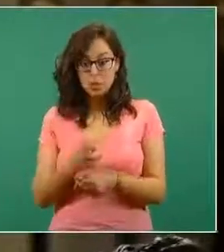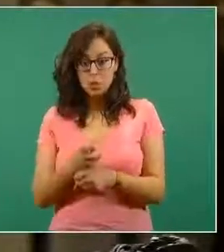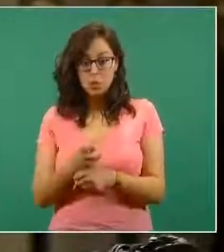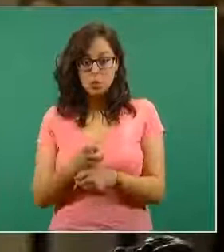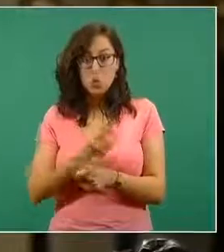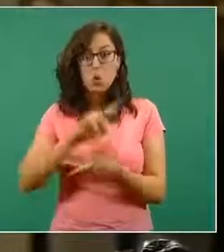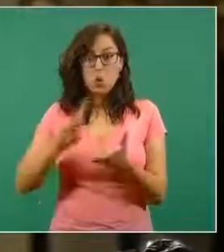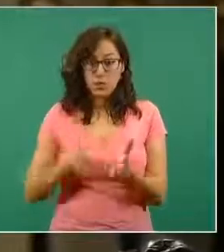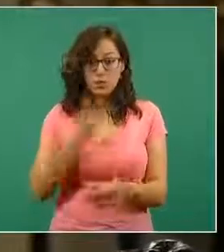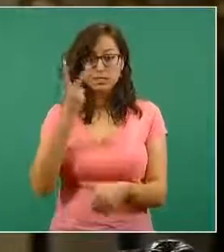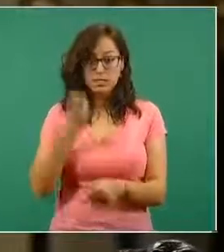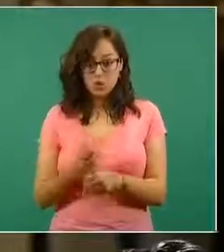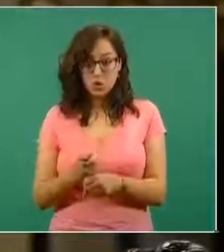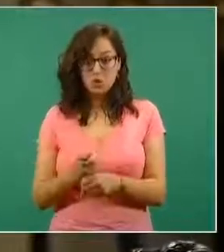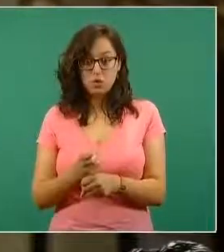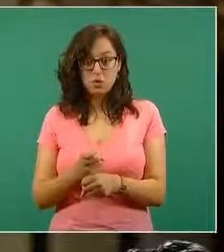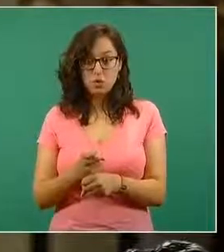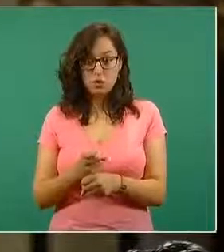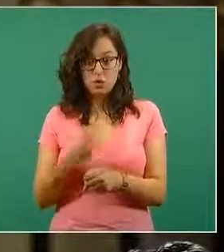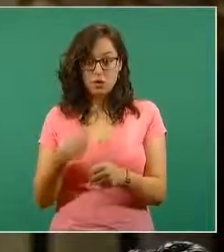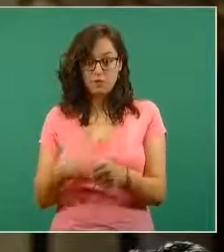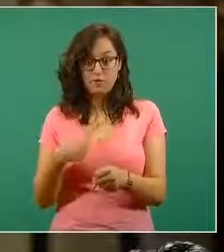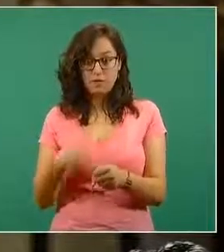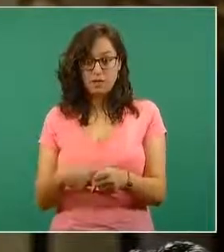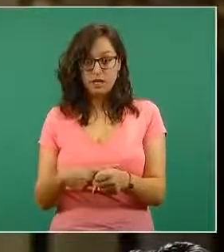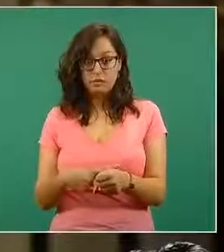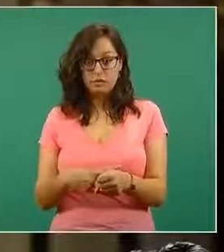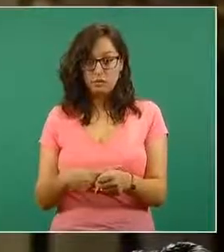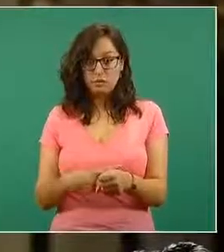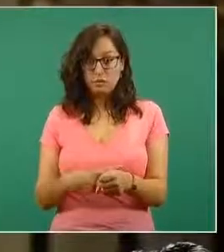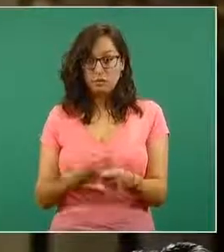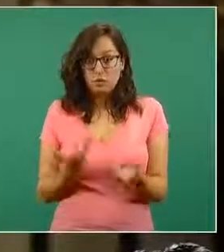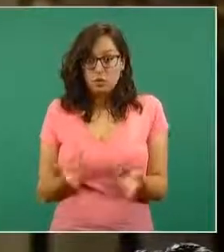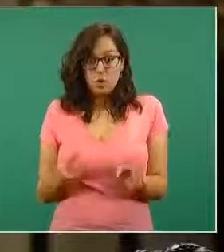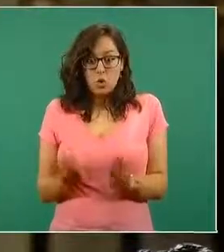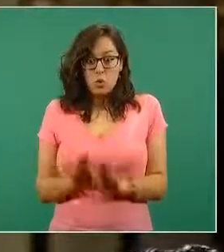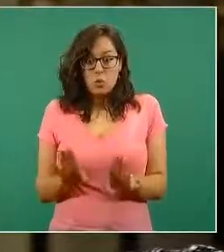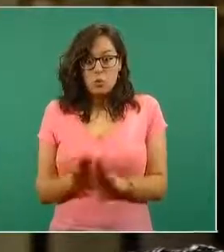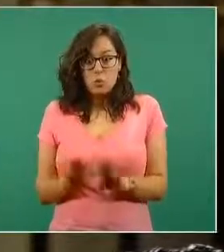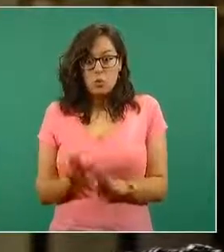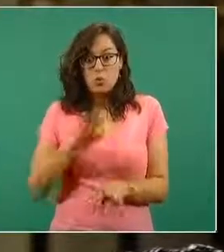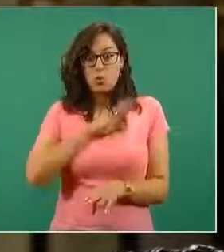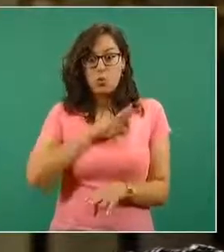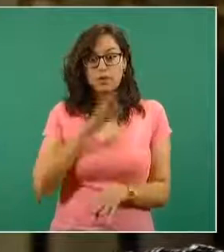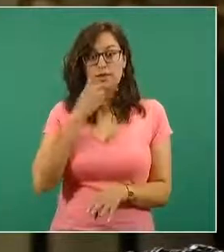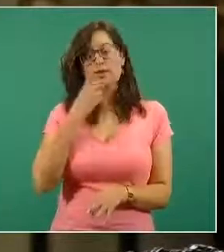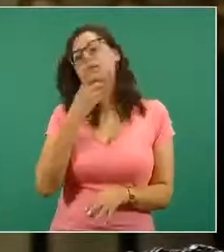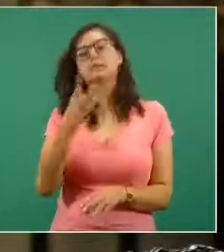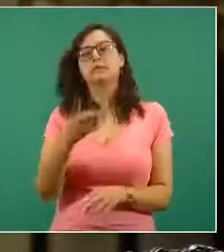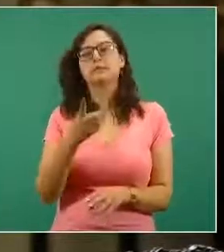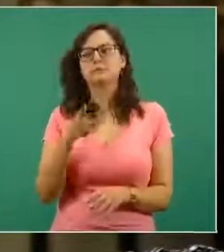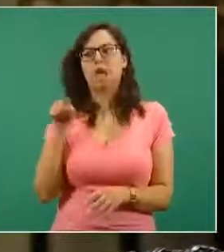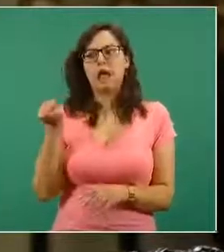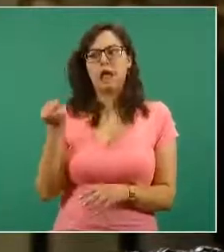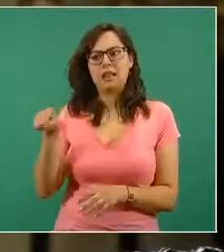ya le dio por segunda vez coronavirus, si fue recontagio o no, que nos pueden informar al respecto.